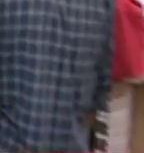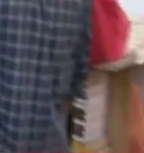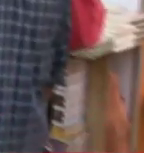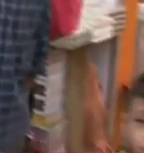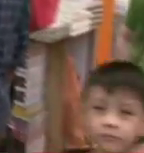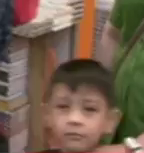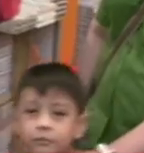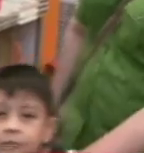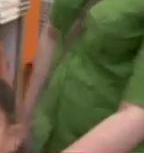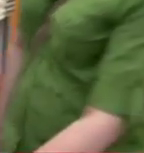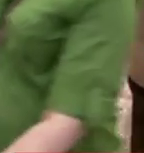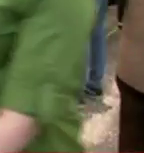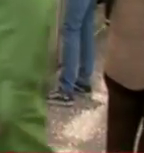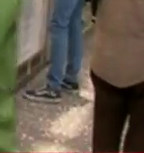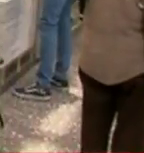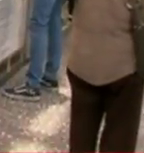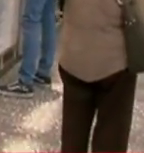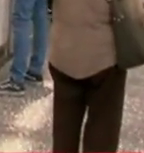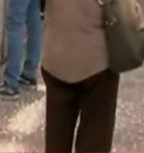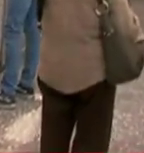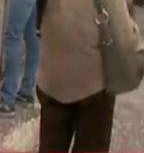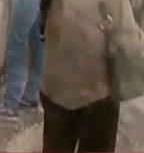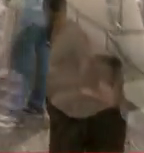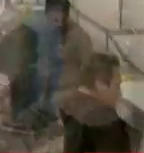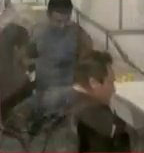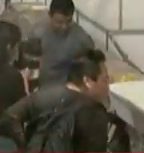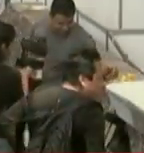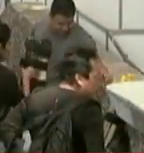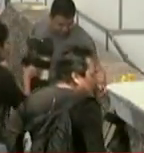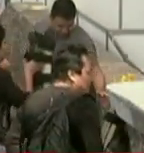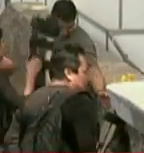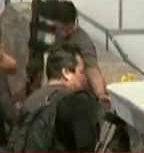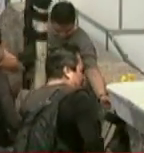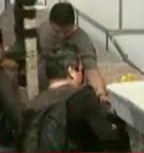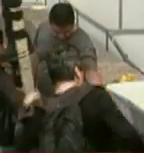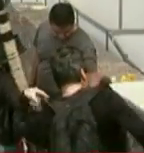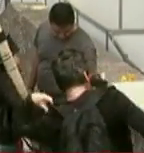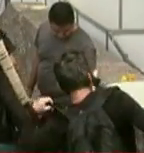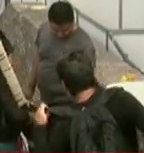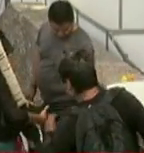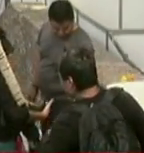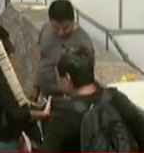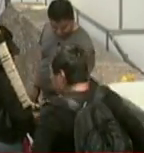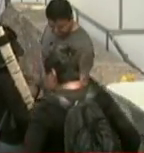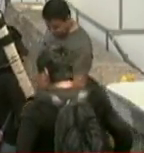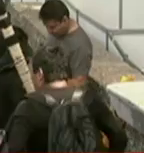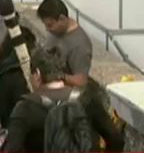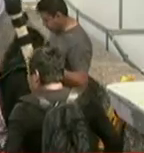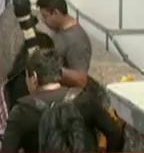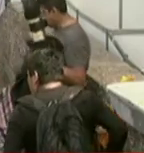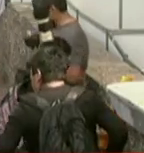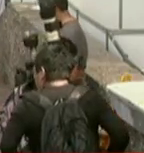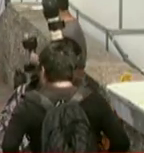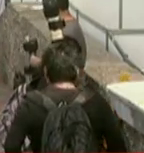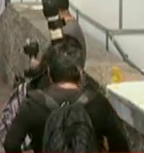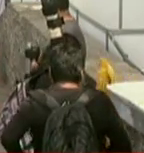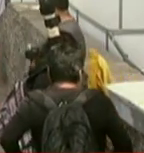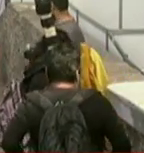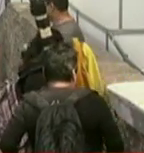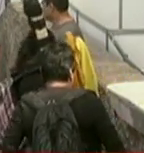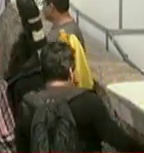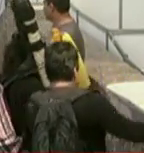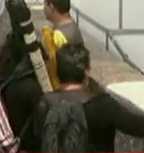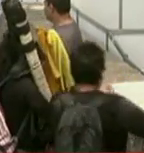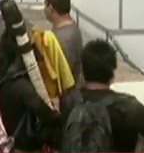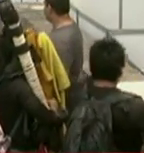de México. Esta diversidad de oferta se transforma en la diversidad de públicos, de manera que se convierte también